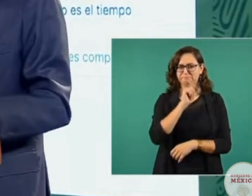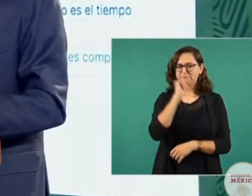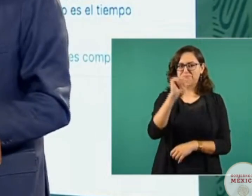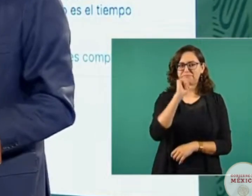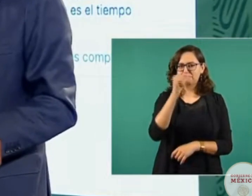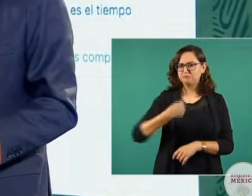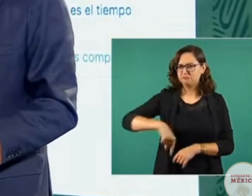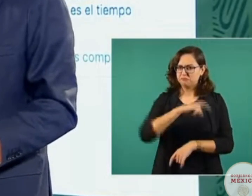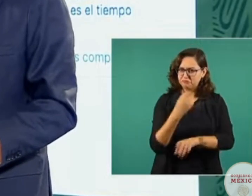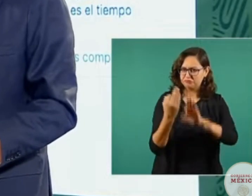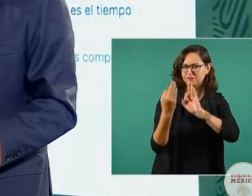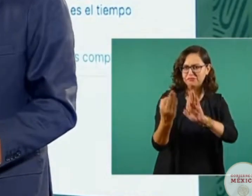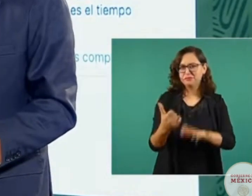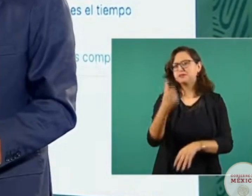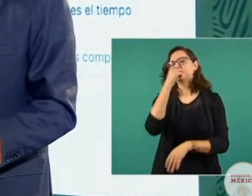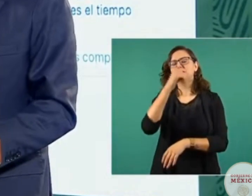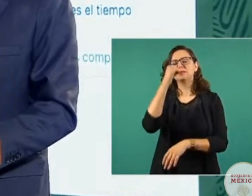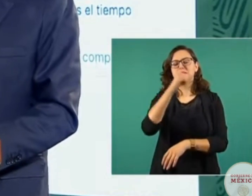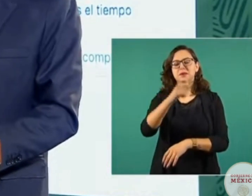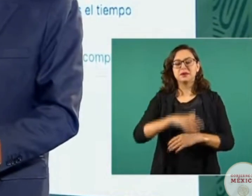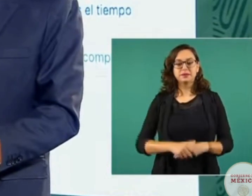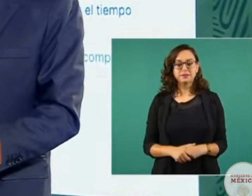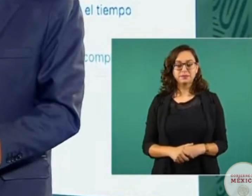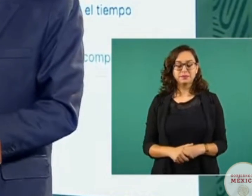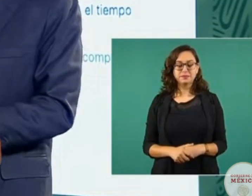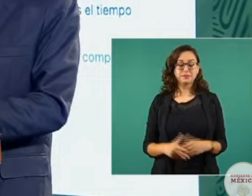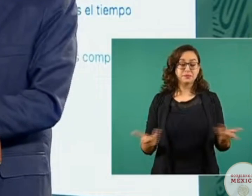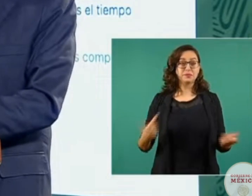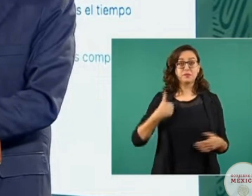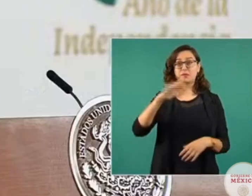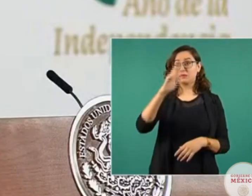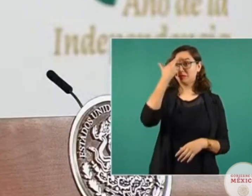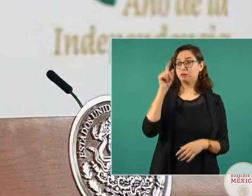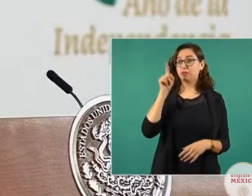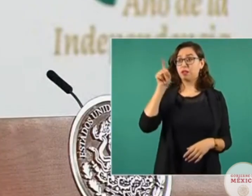nos amparamos. Una vez en Tabasco,